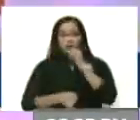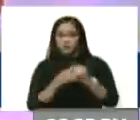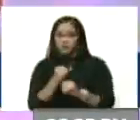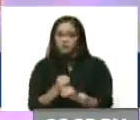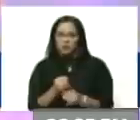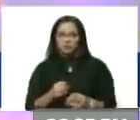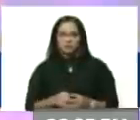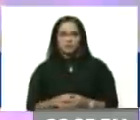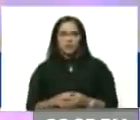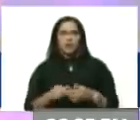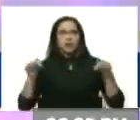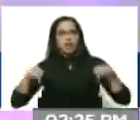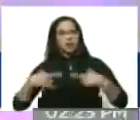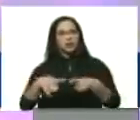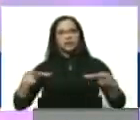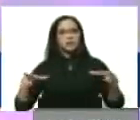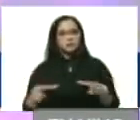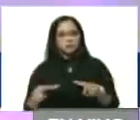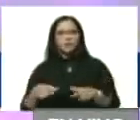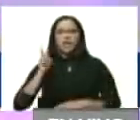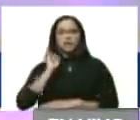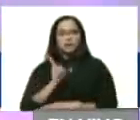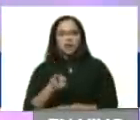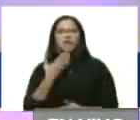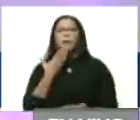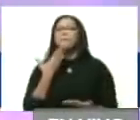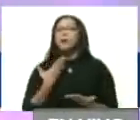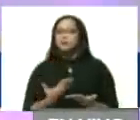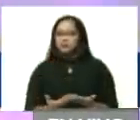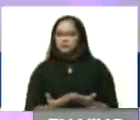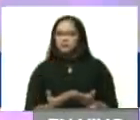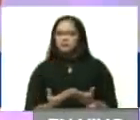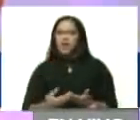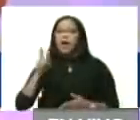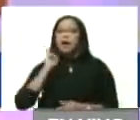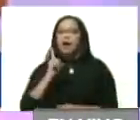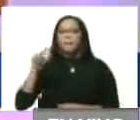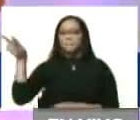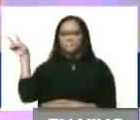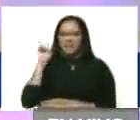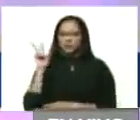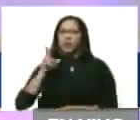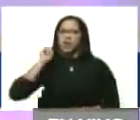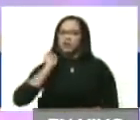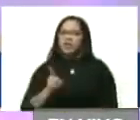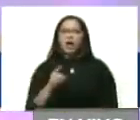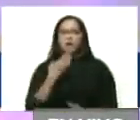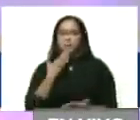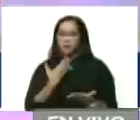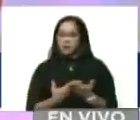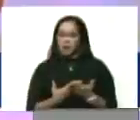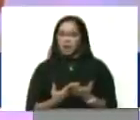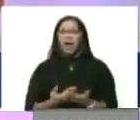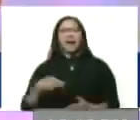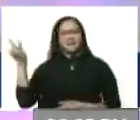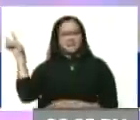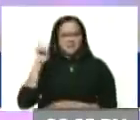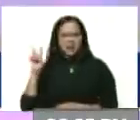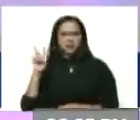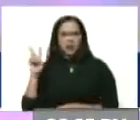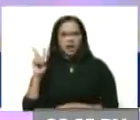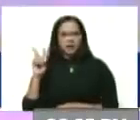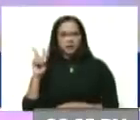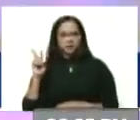internacional. Y en este caso debe permitirse a Venezuela, debe permitirse a la República Bolivariana